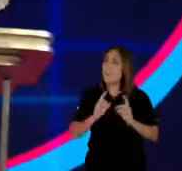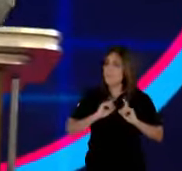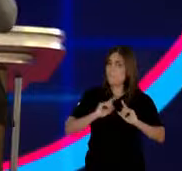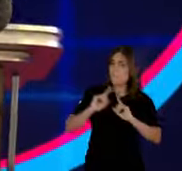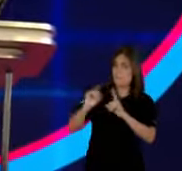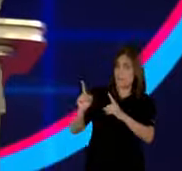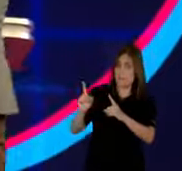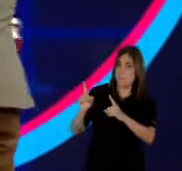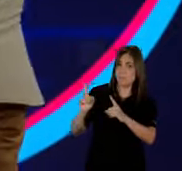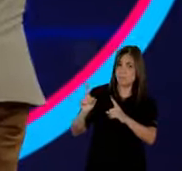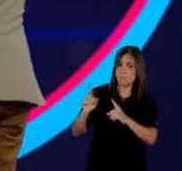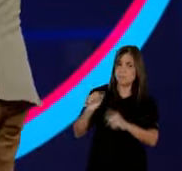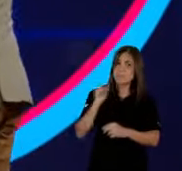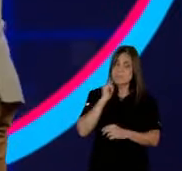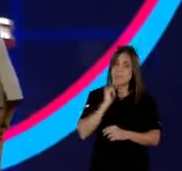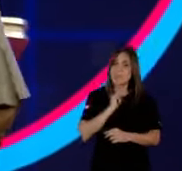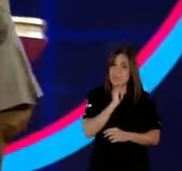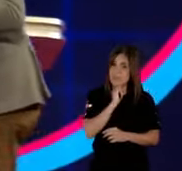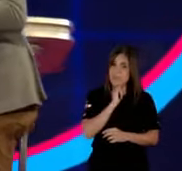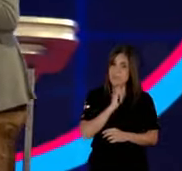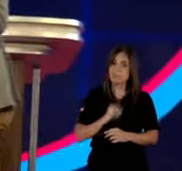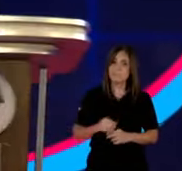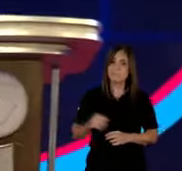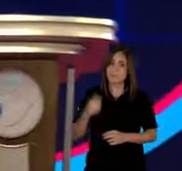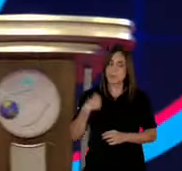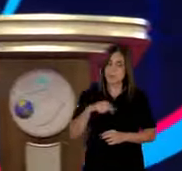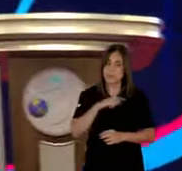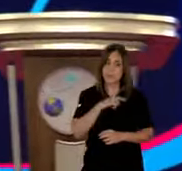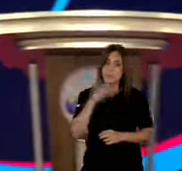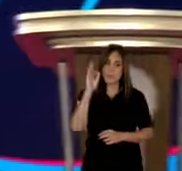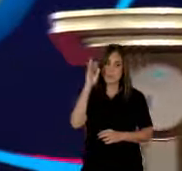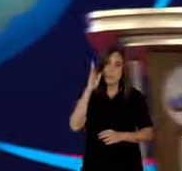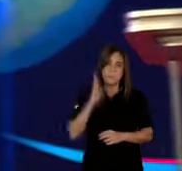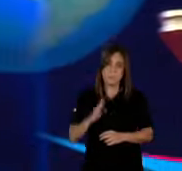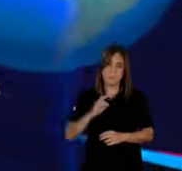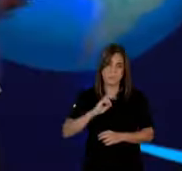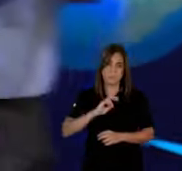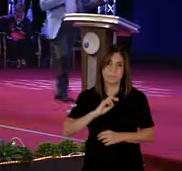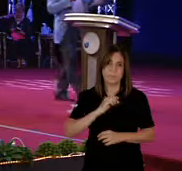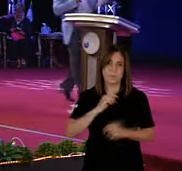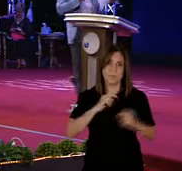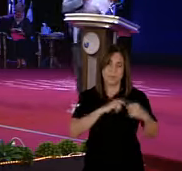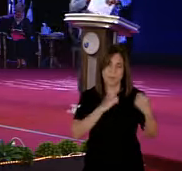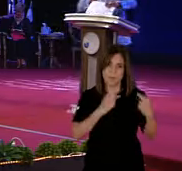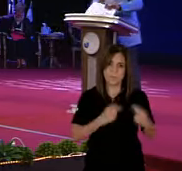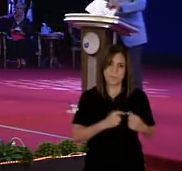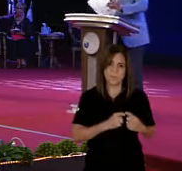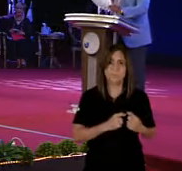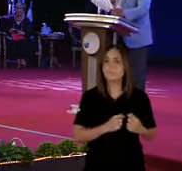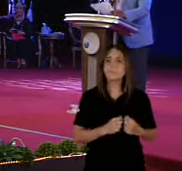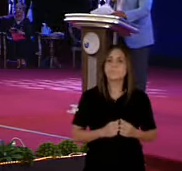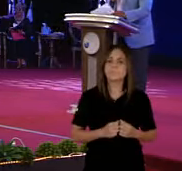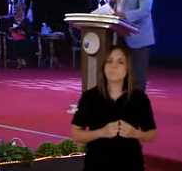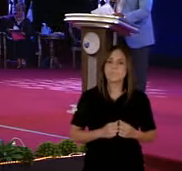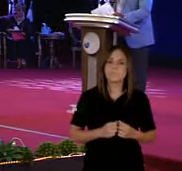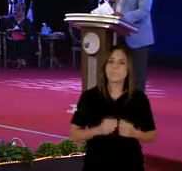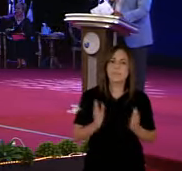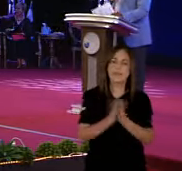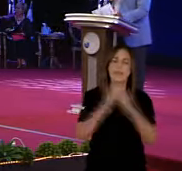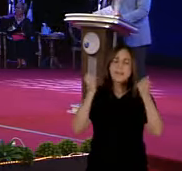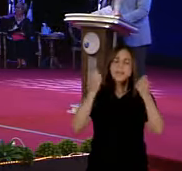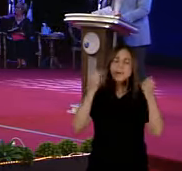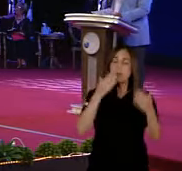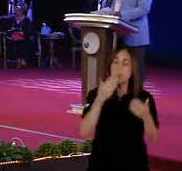Israel. Así que nuestro pastor Edgardo con nosotros. Un aplauso al Señor. Aleluya, qué bueno es el Señor.